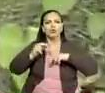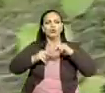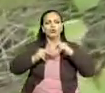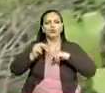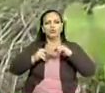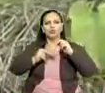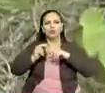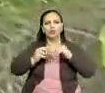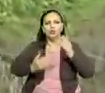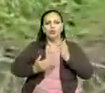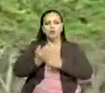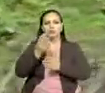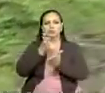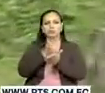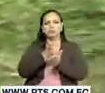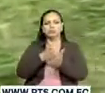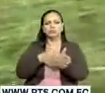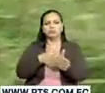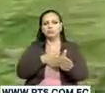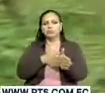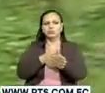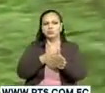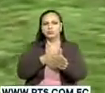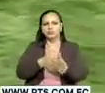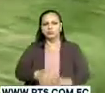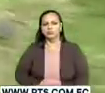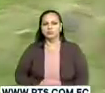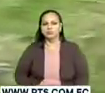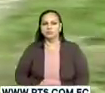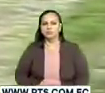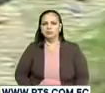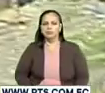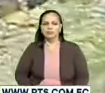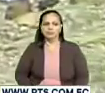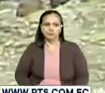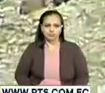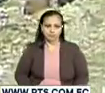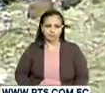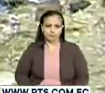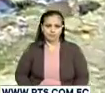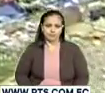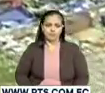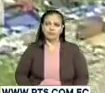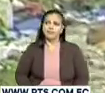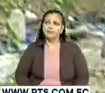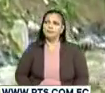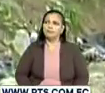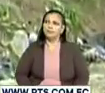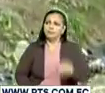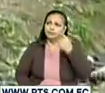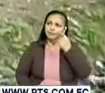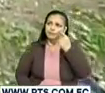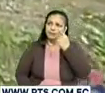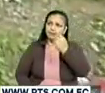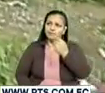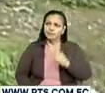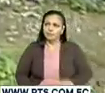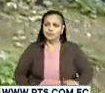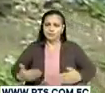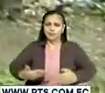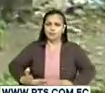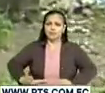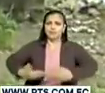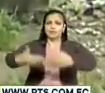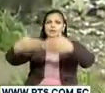atrás, se ha sido tomada por indigentes, ciudadanos que han realizado un orificio,